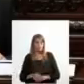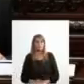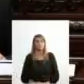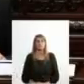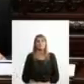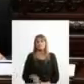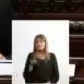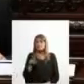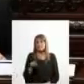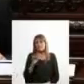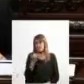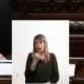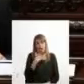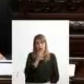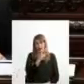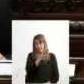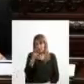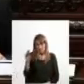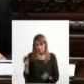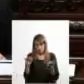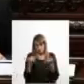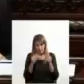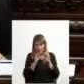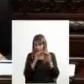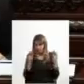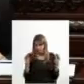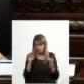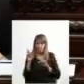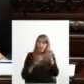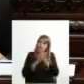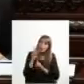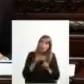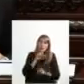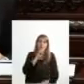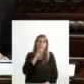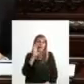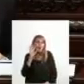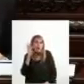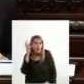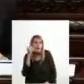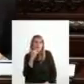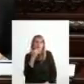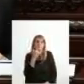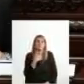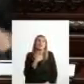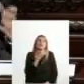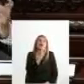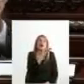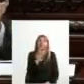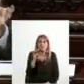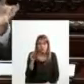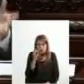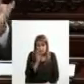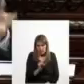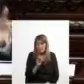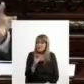De que estas cosas las avisamos. A veces se enoja alguna senadora oficialista que cuando dijo, les advierto. Es que les